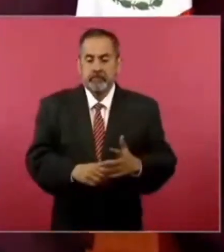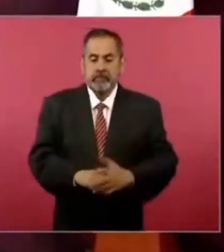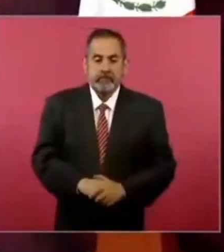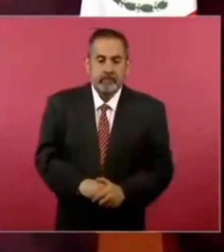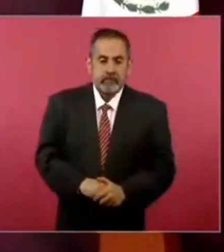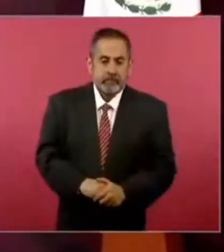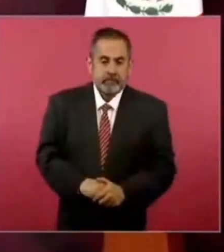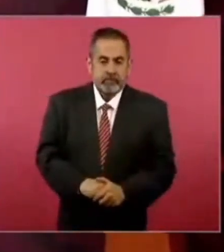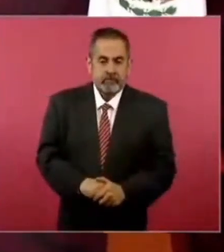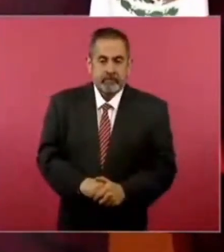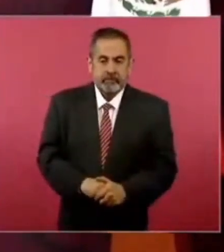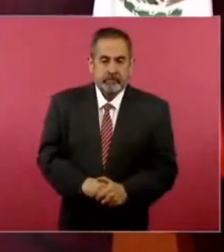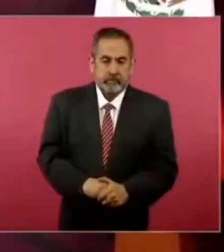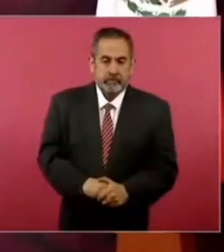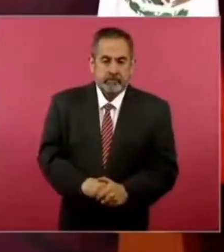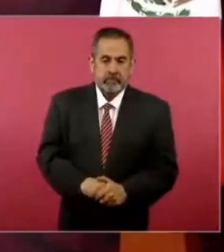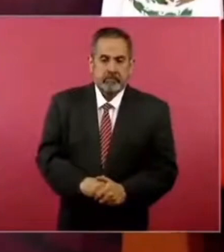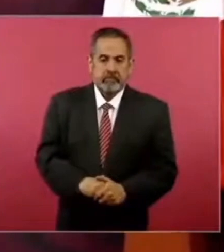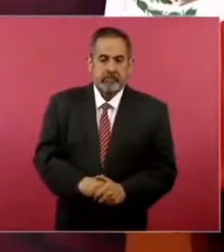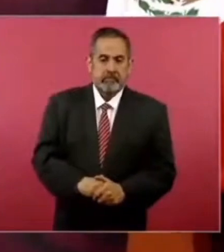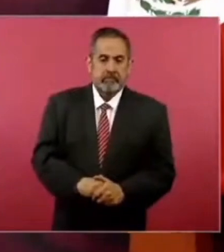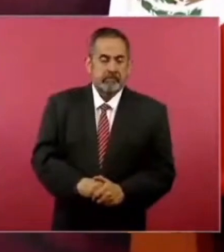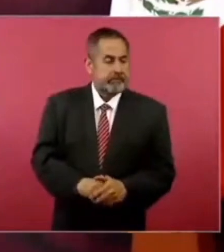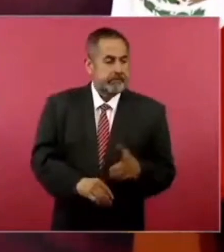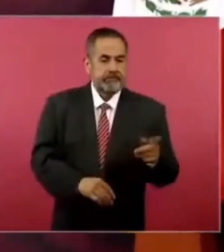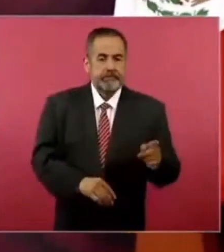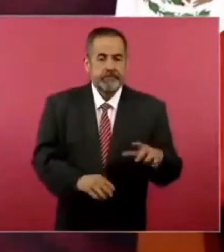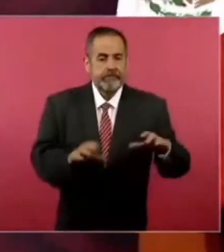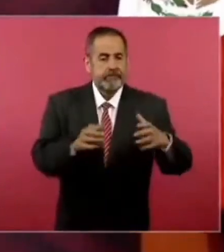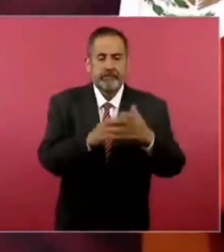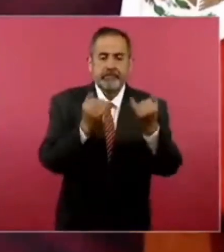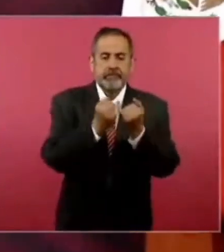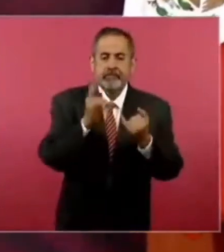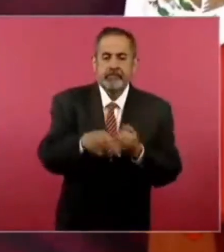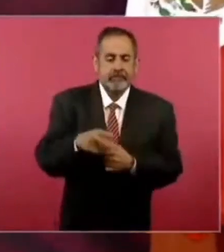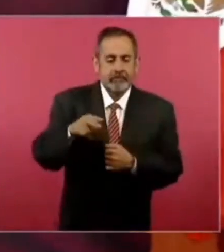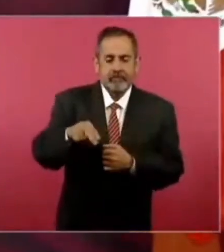Es como el neoporfirismo.